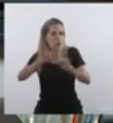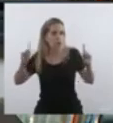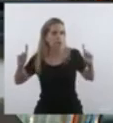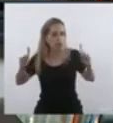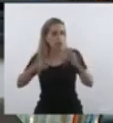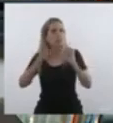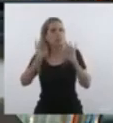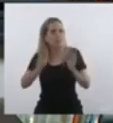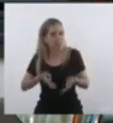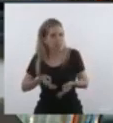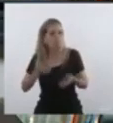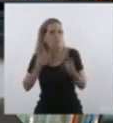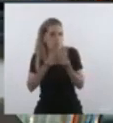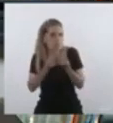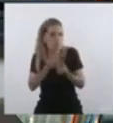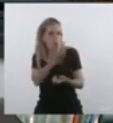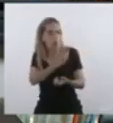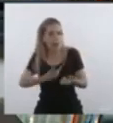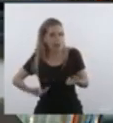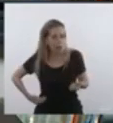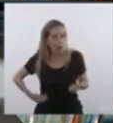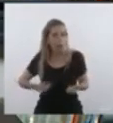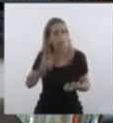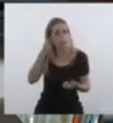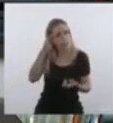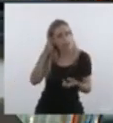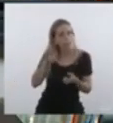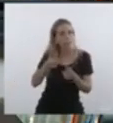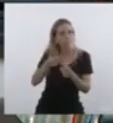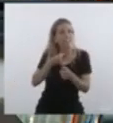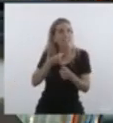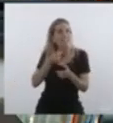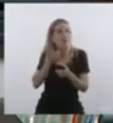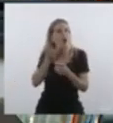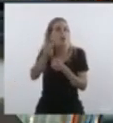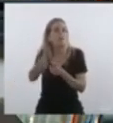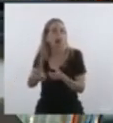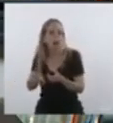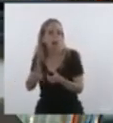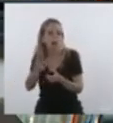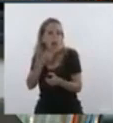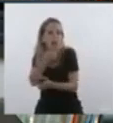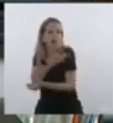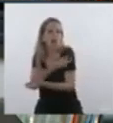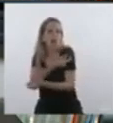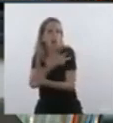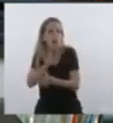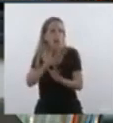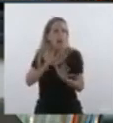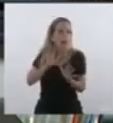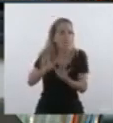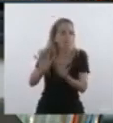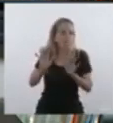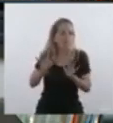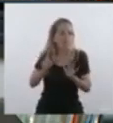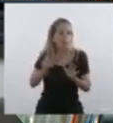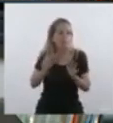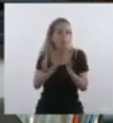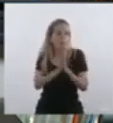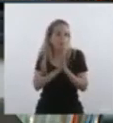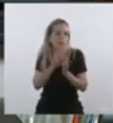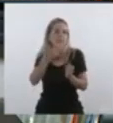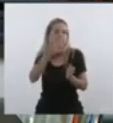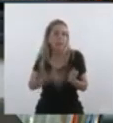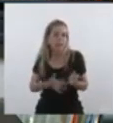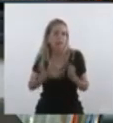intentaron conseguir vacunas infructuosamente en un mundo donde de una vez por todas entendámoslo,